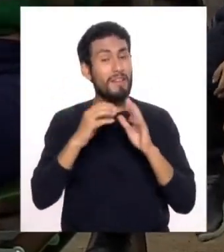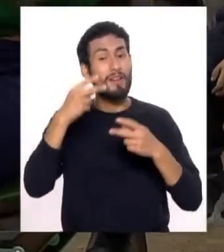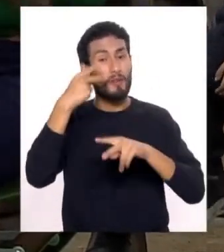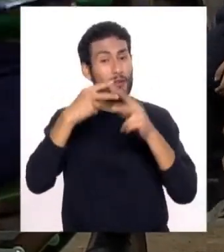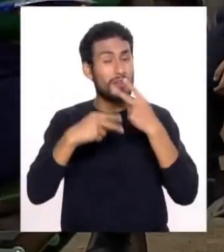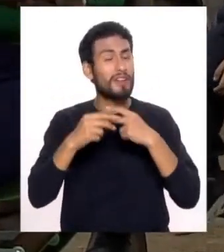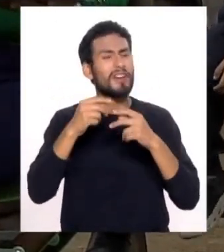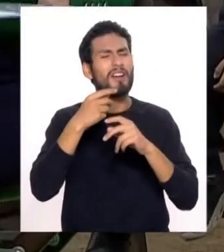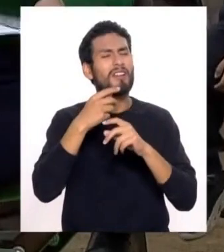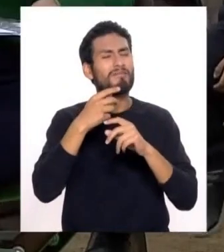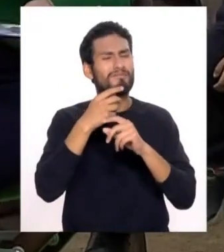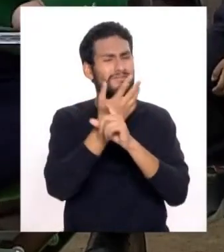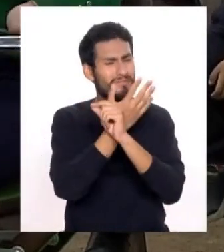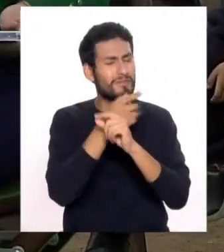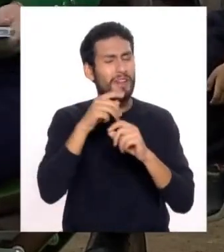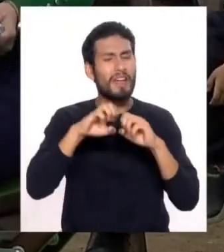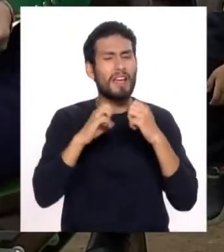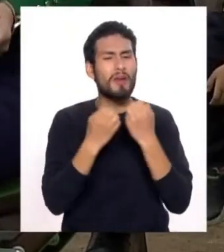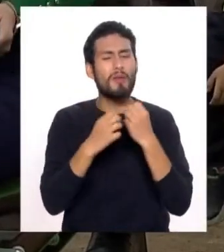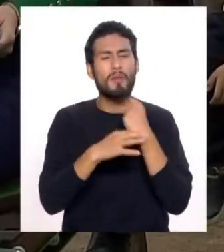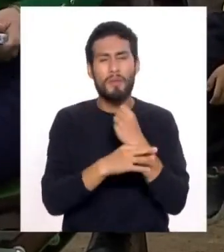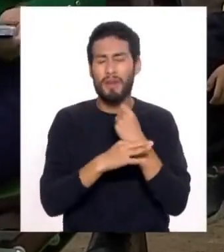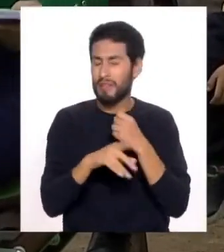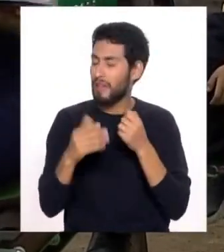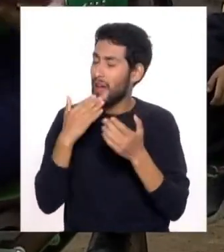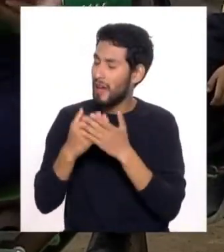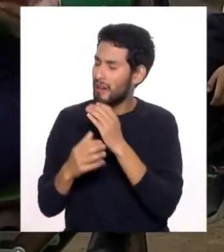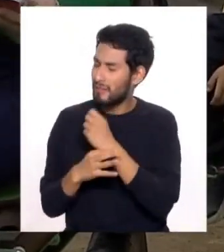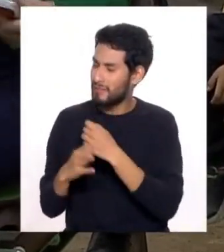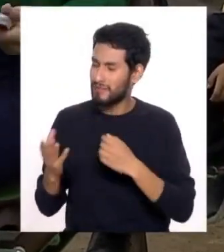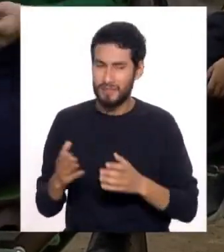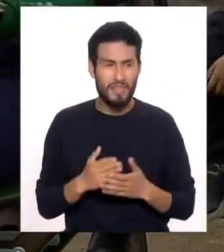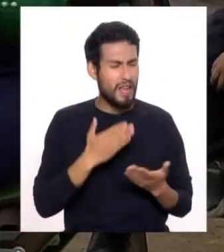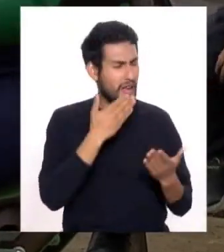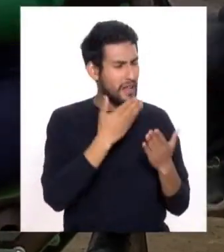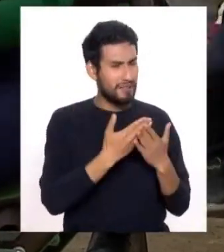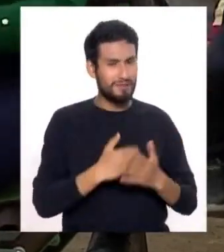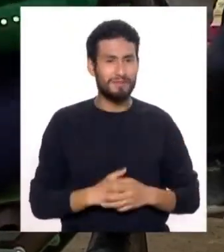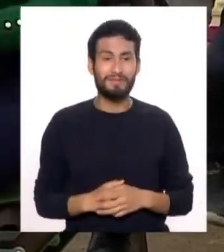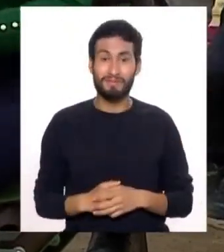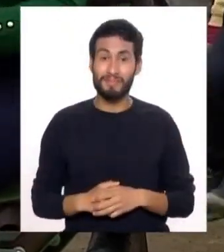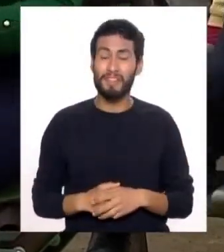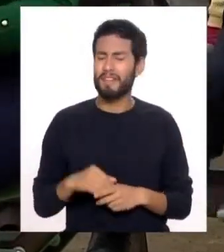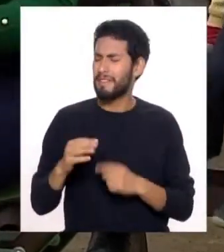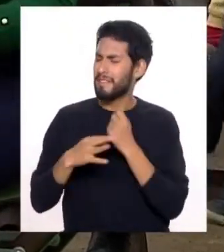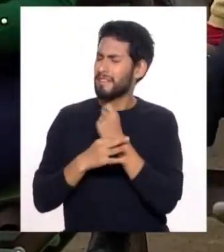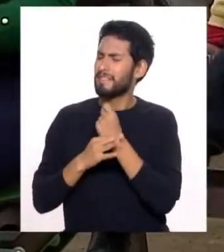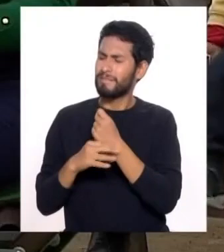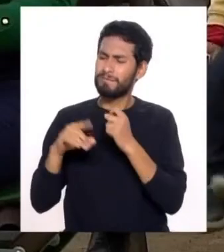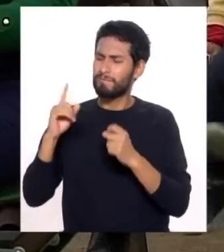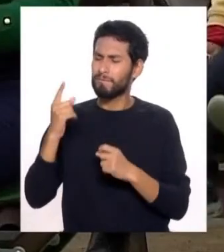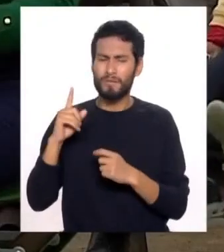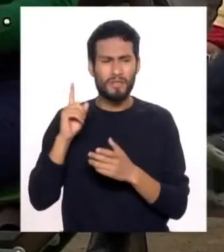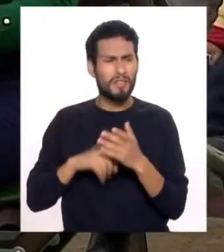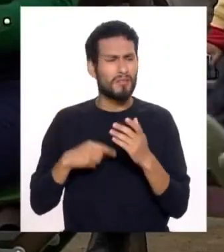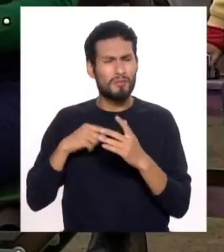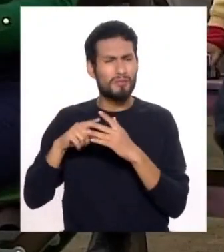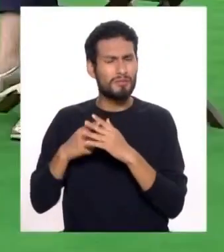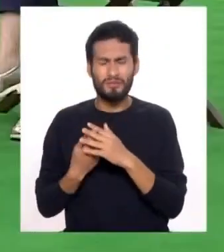Twitter de Cuerpo Médico. Doctora, gracias. Gracias a ustedes. Doctora Jiménez, primero queremos comenzar un